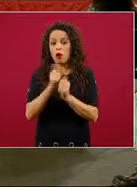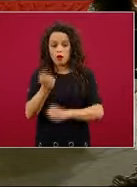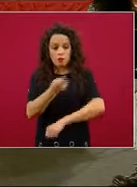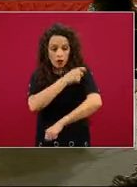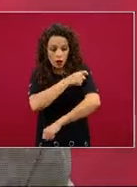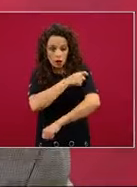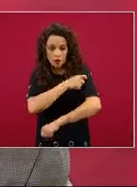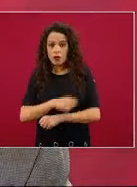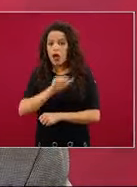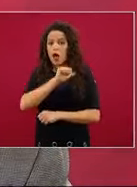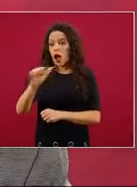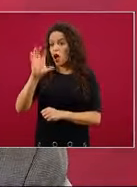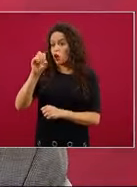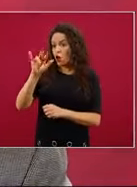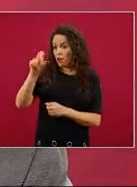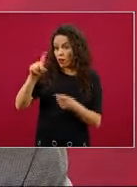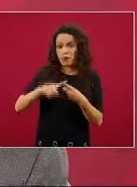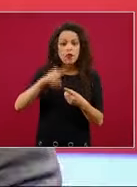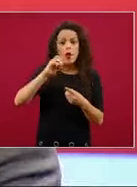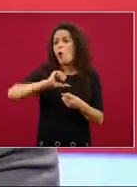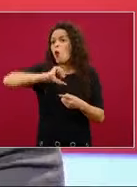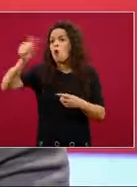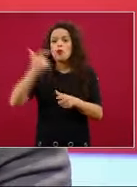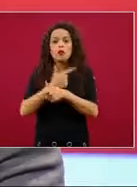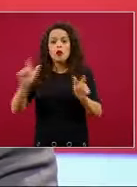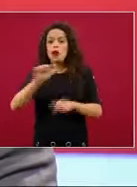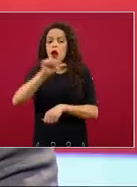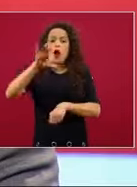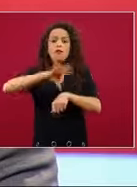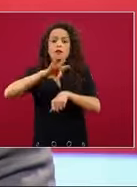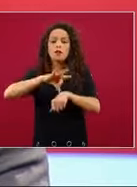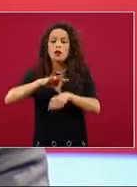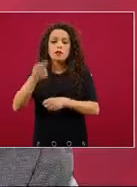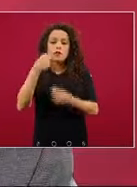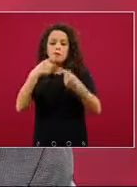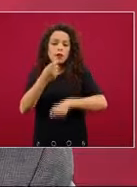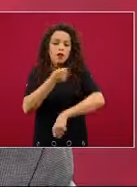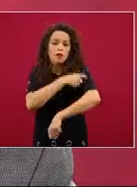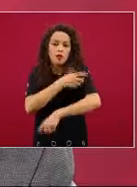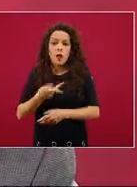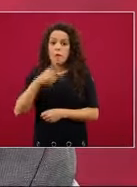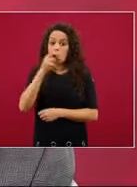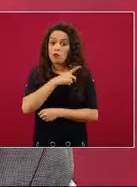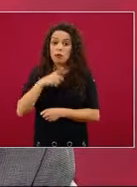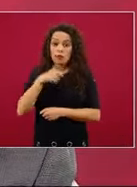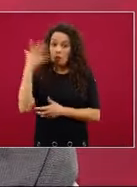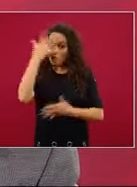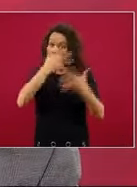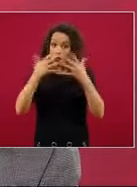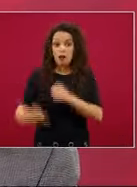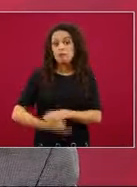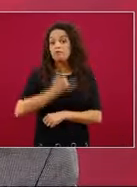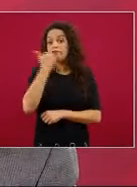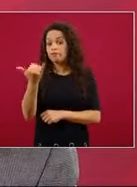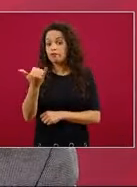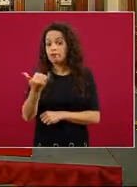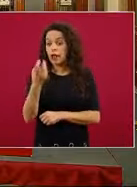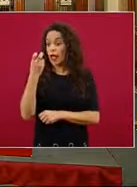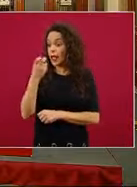producto farmacéutico, y es importante no saltar a una conclusión errónea de que estos casos